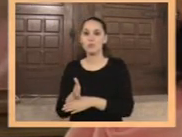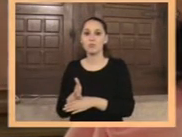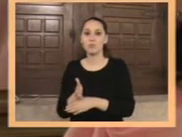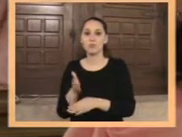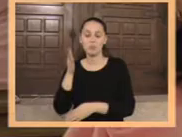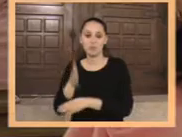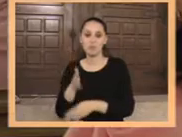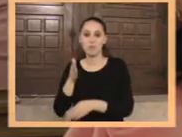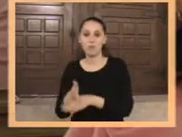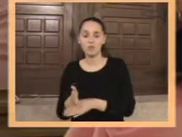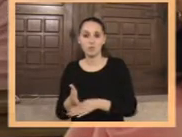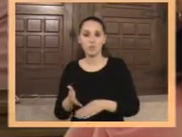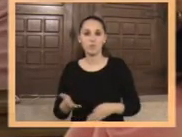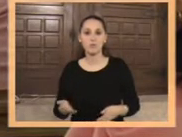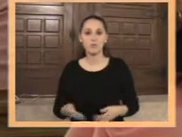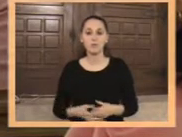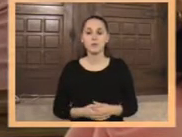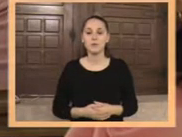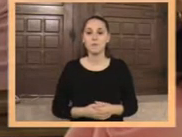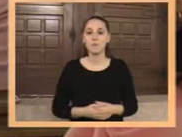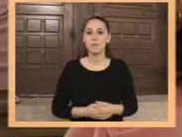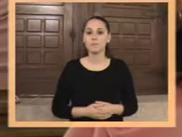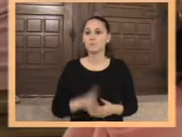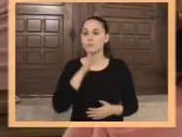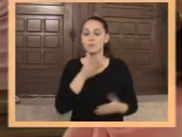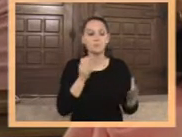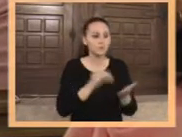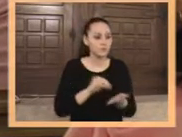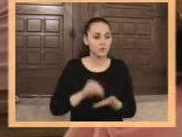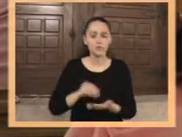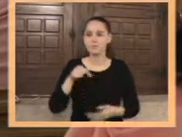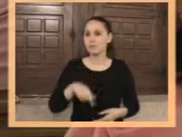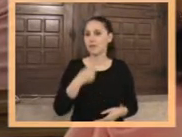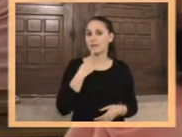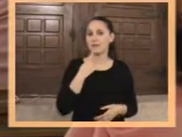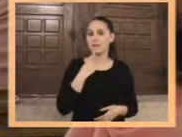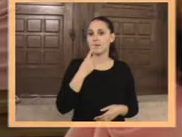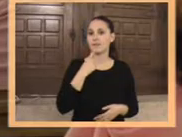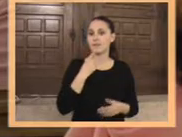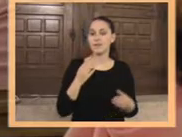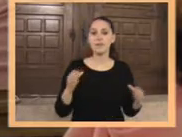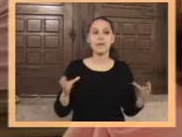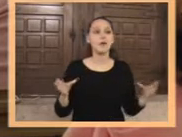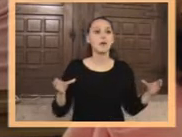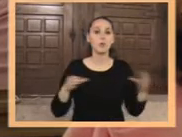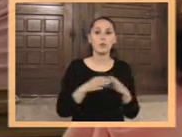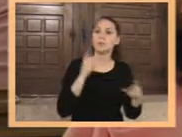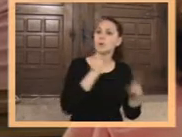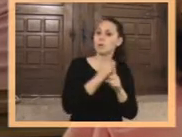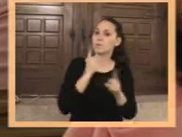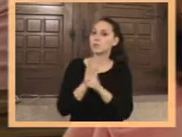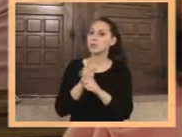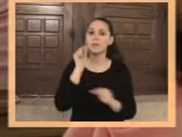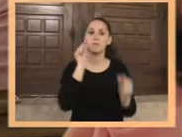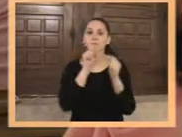Partido Socialista porque le toca como portavoz, muchas veces cuando dice aquí, es que la labor de la oposición, y lo entiendo, que es criticar a quien gobierna.